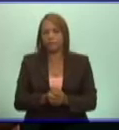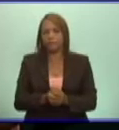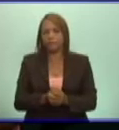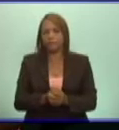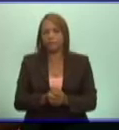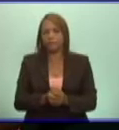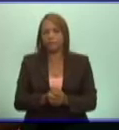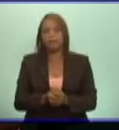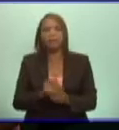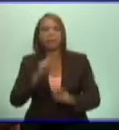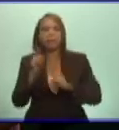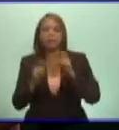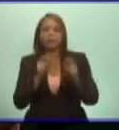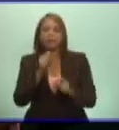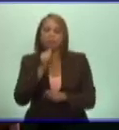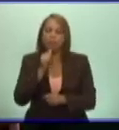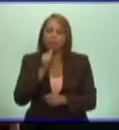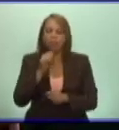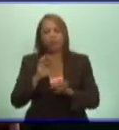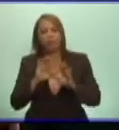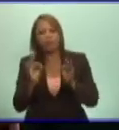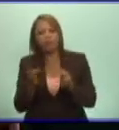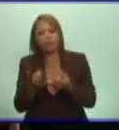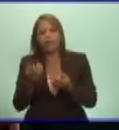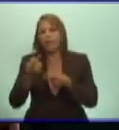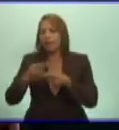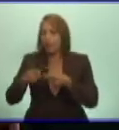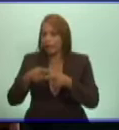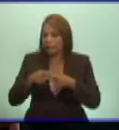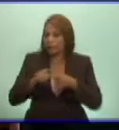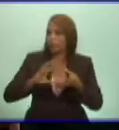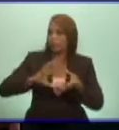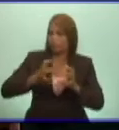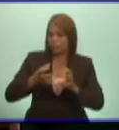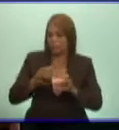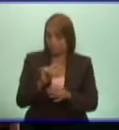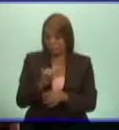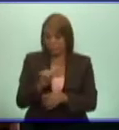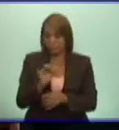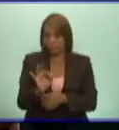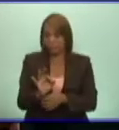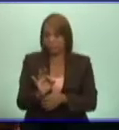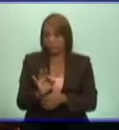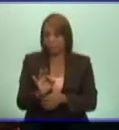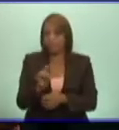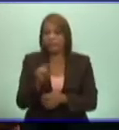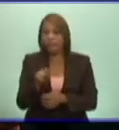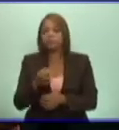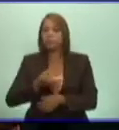nos ha estado preguntando la familia. Existen otras formas de evaluación que también se van a